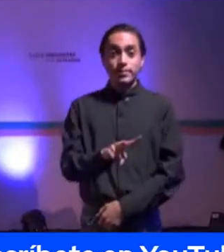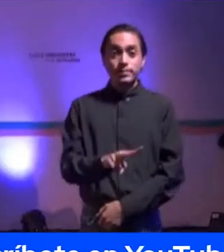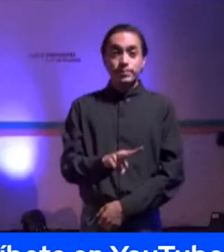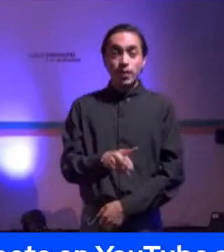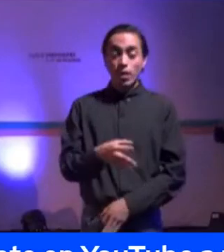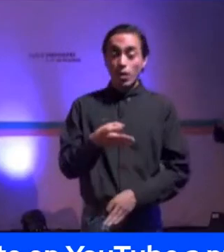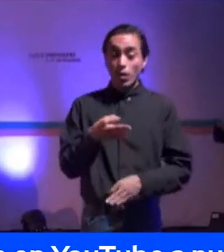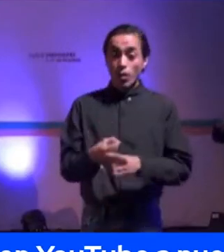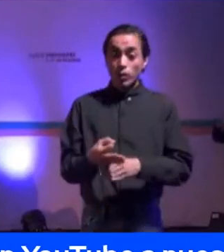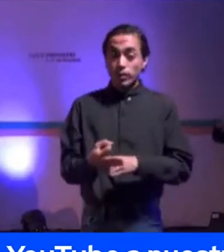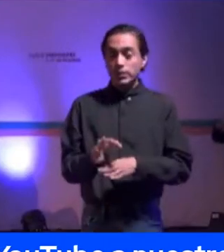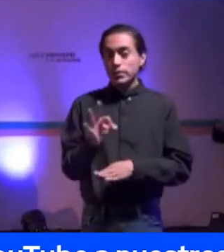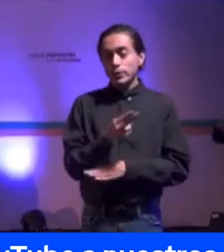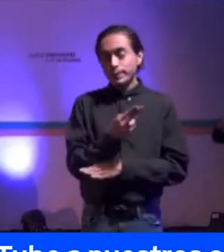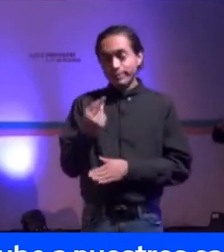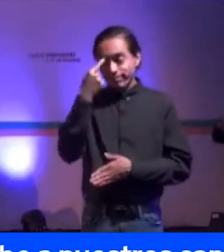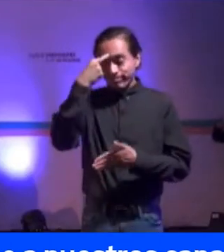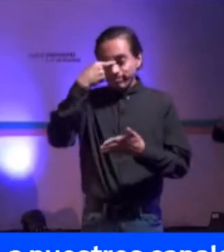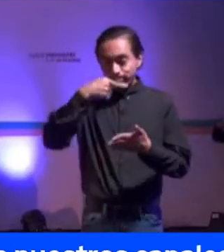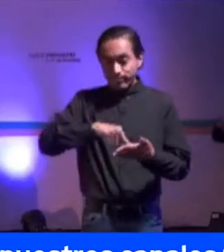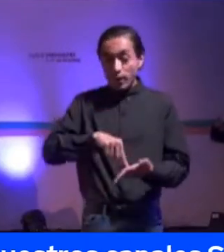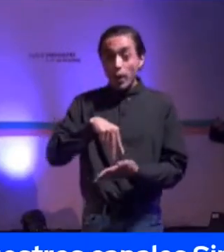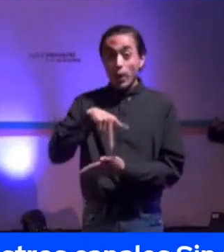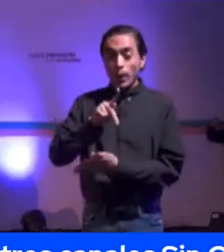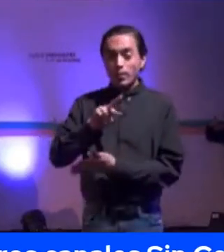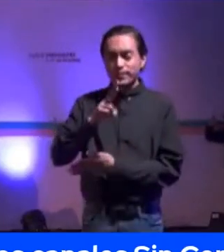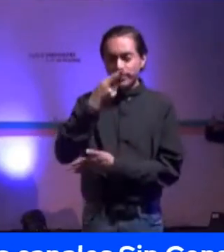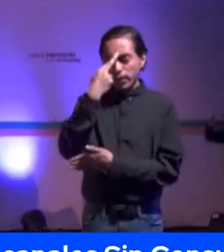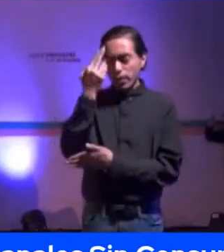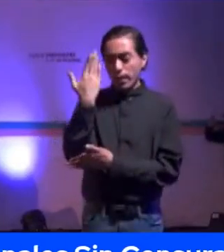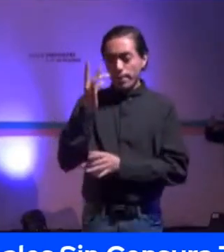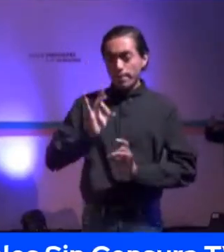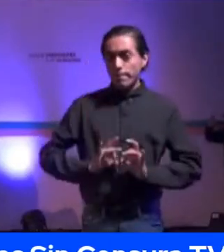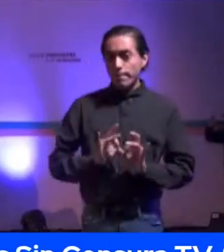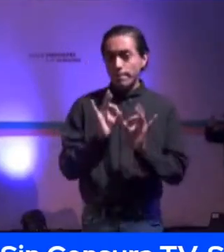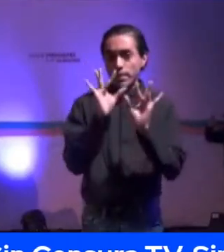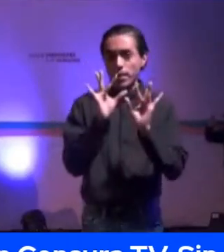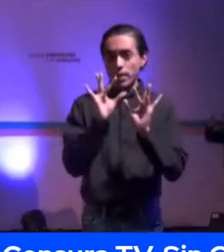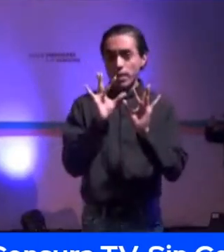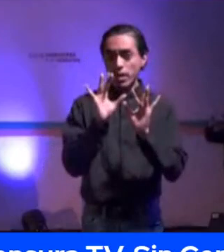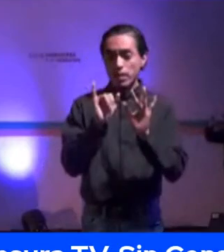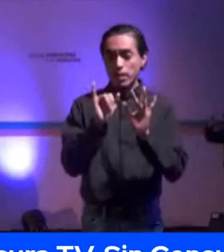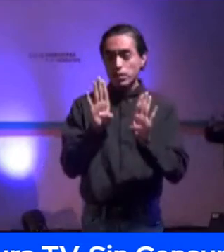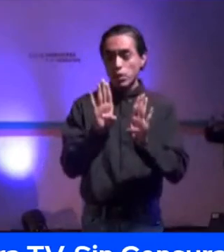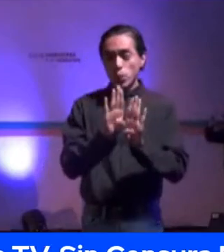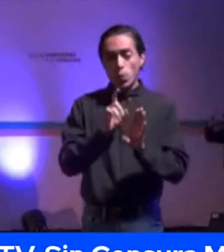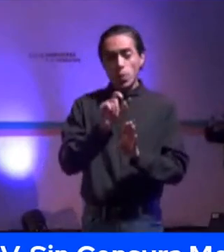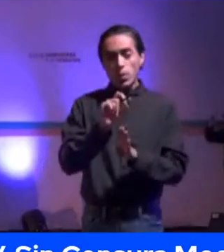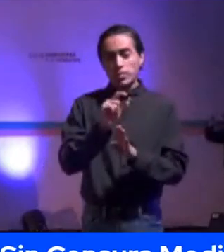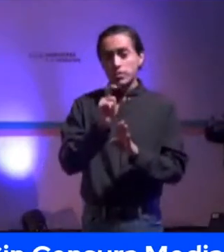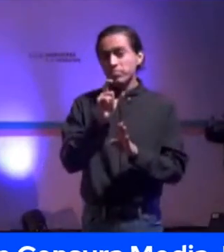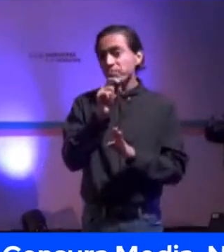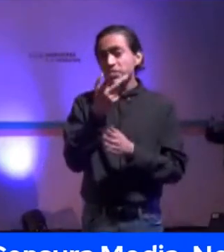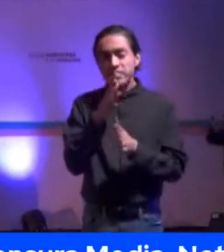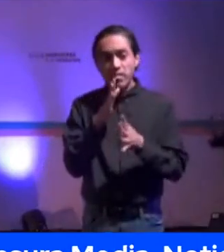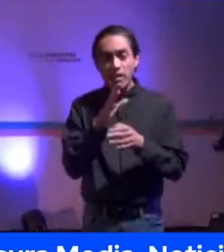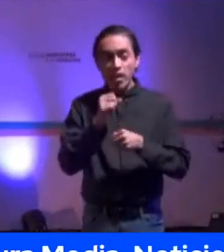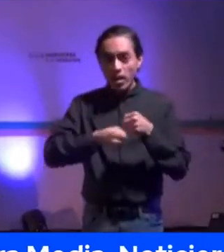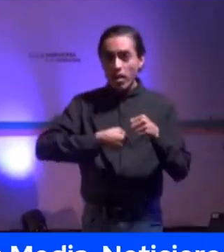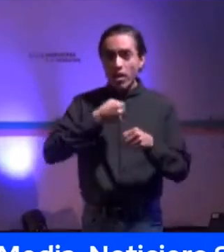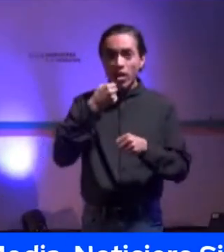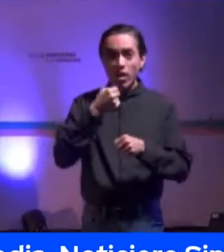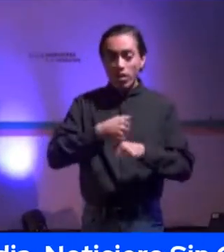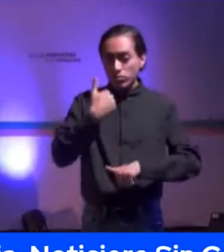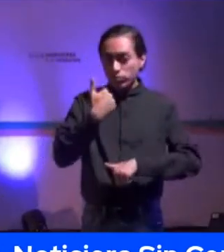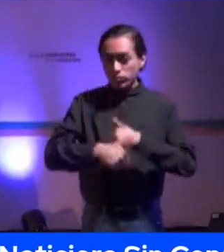no me lo van a creer, pero de esos momentos en los que los 20 y tantos años de carrera, aunque dicen que